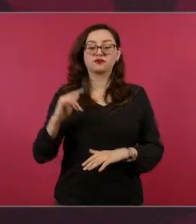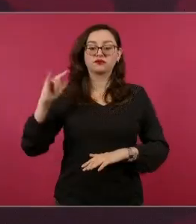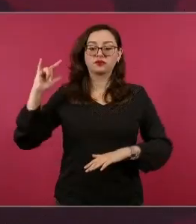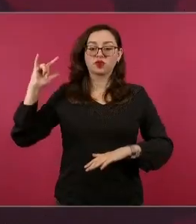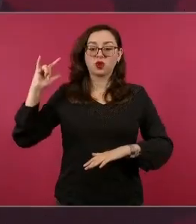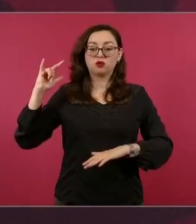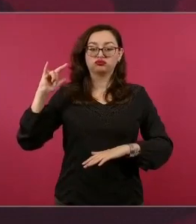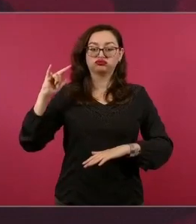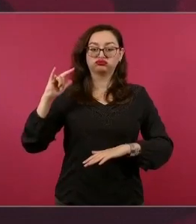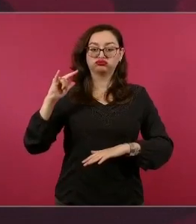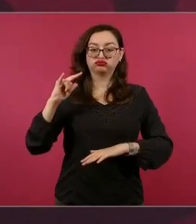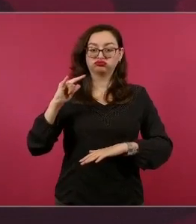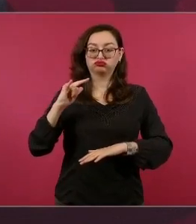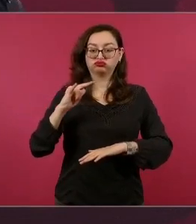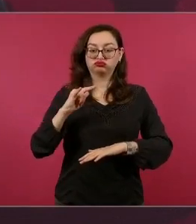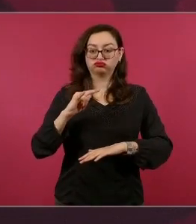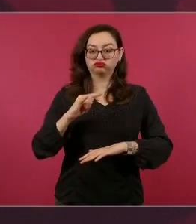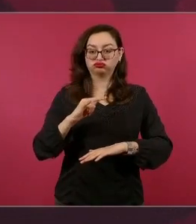mira, esa